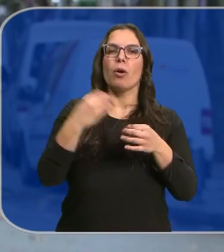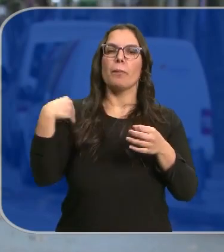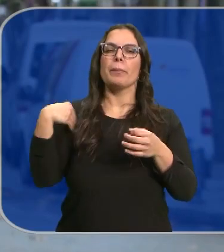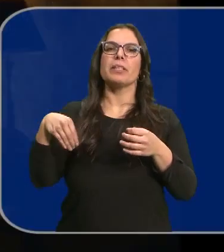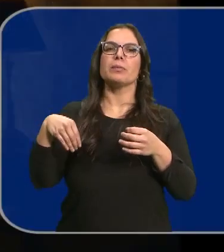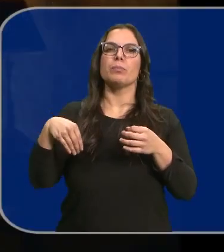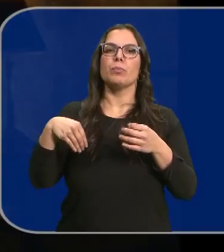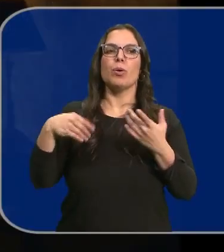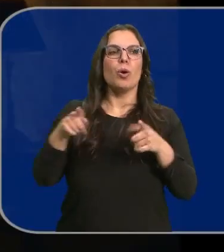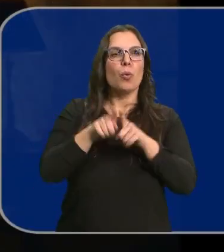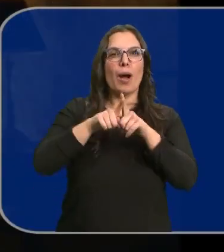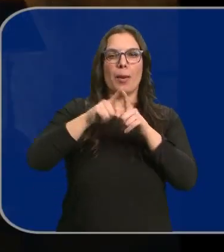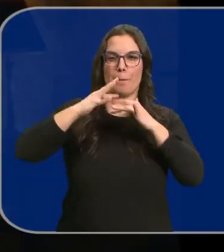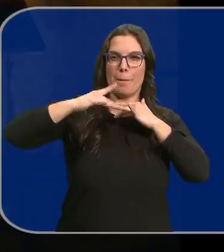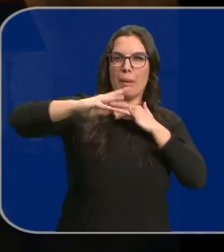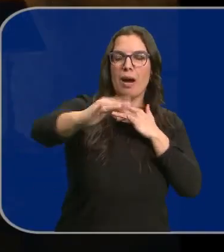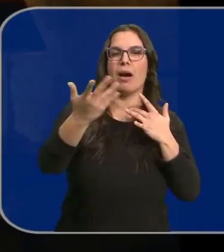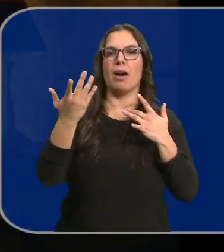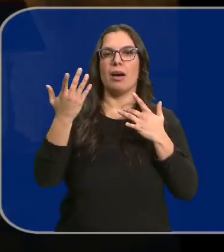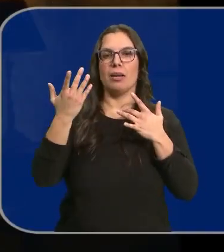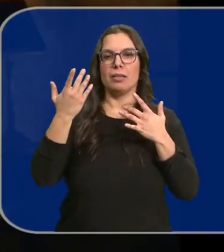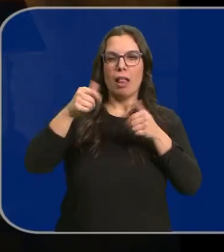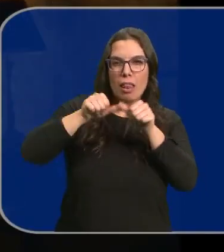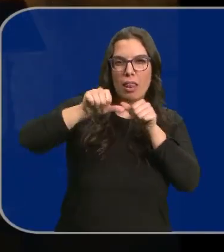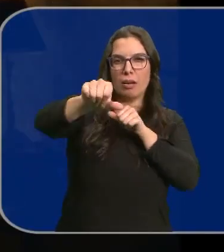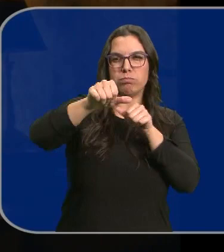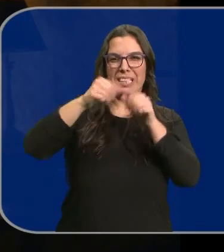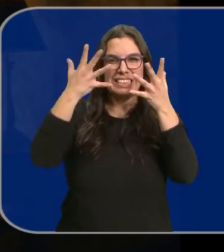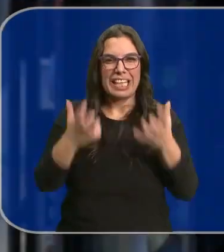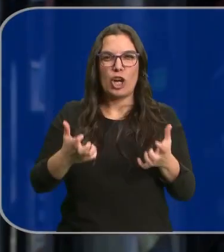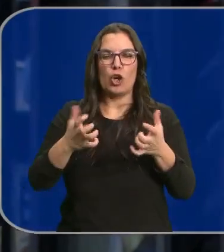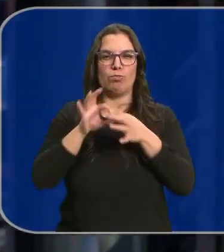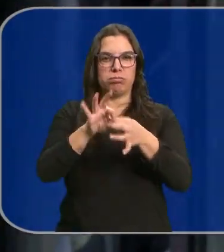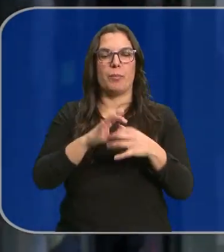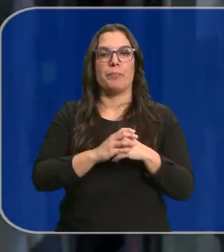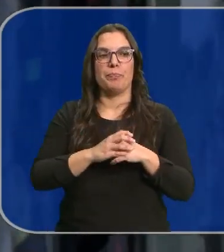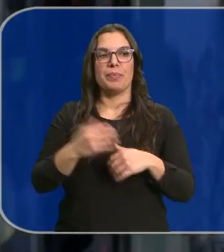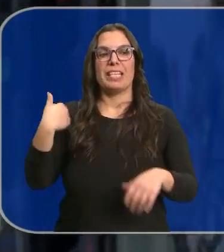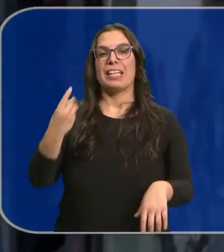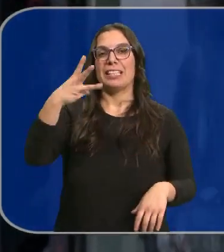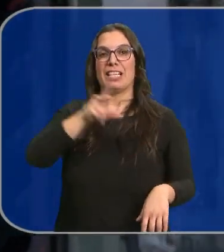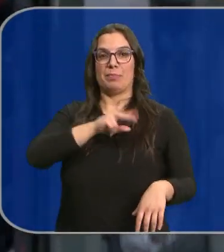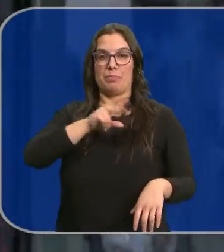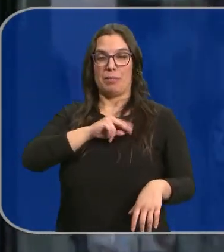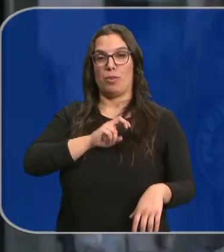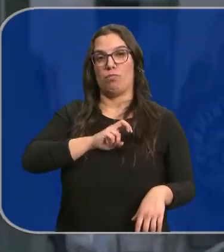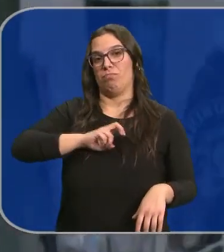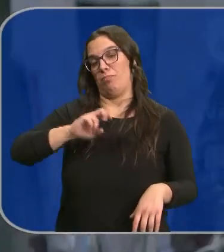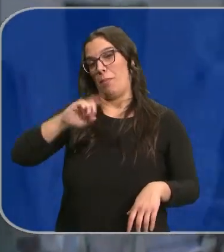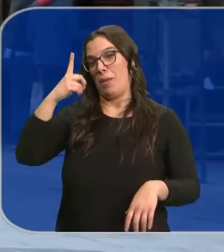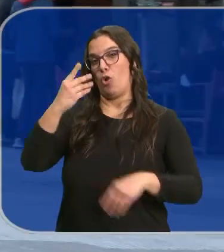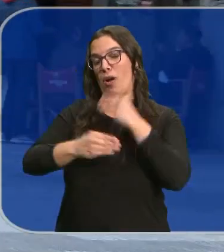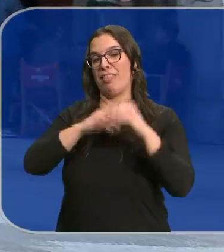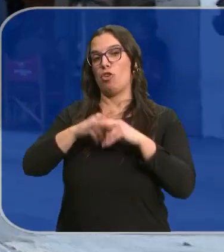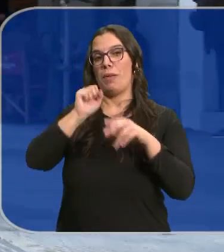con la llanada, con el horizonte lejano y árido, ¿no? Después de 3 premios por ANE, su ópera prima,